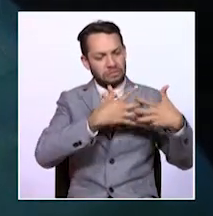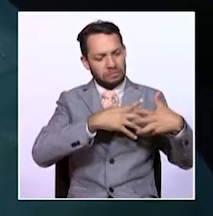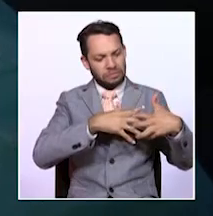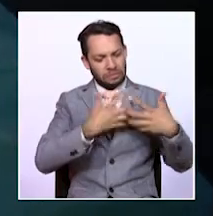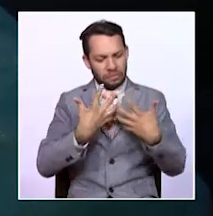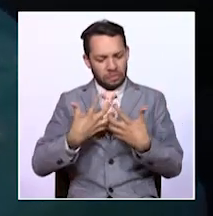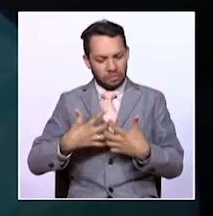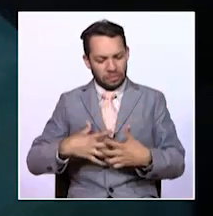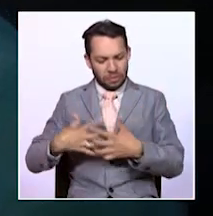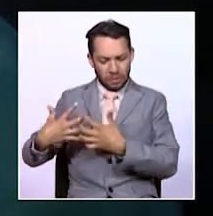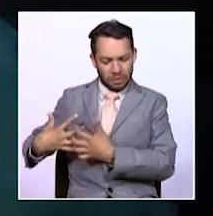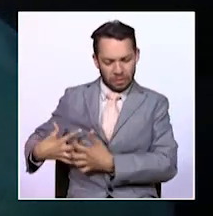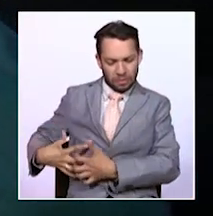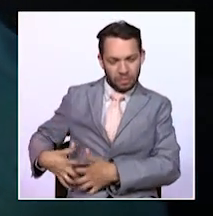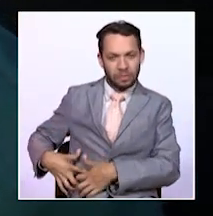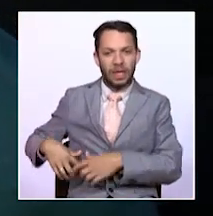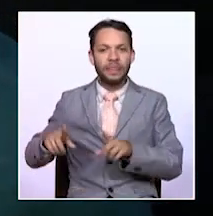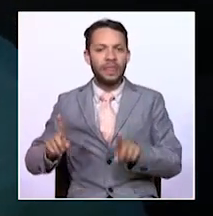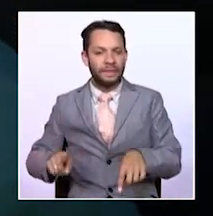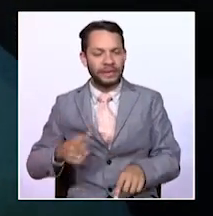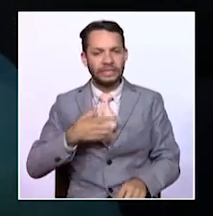nivel del abdomen, de la tiroides